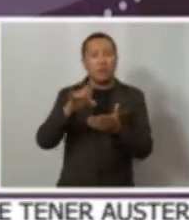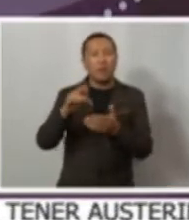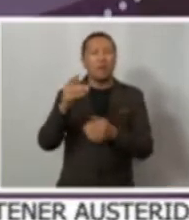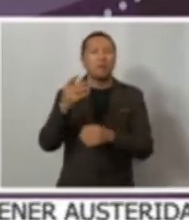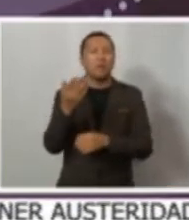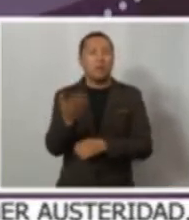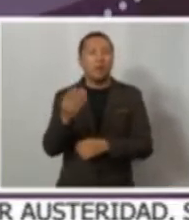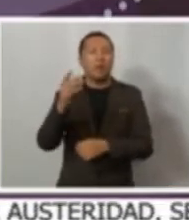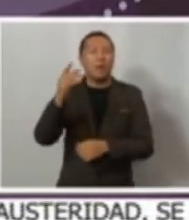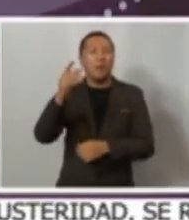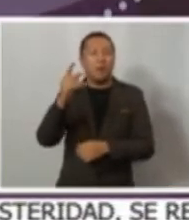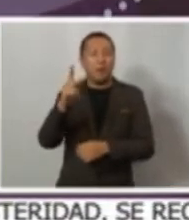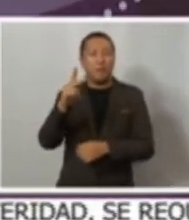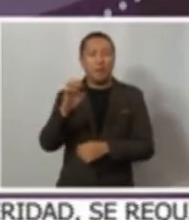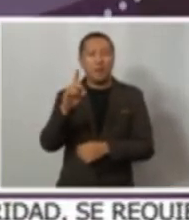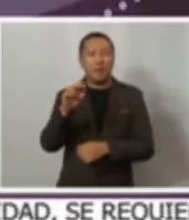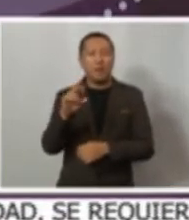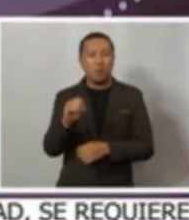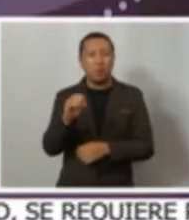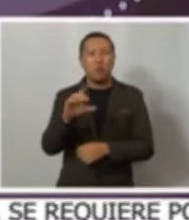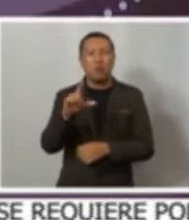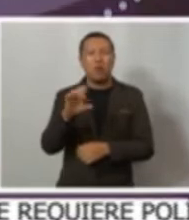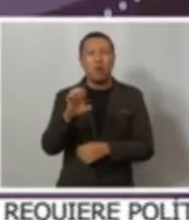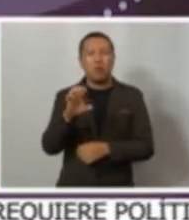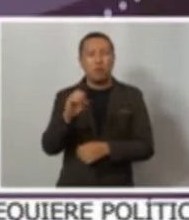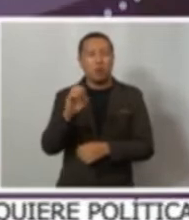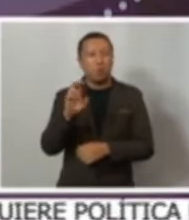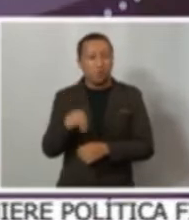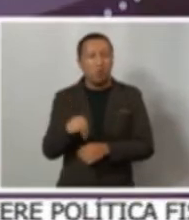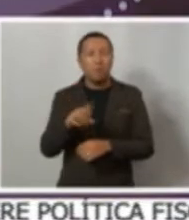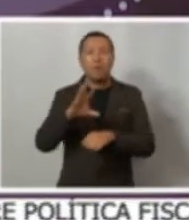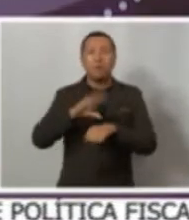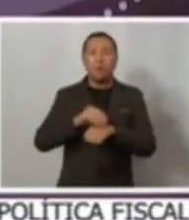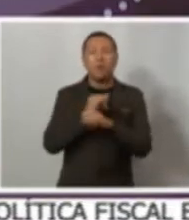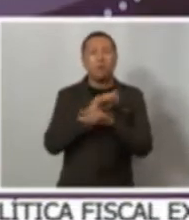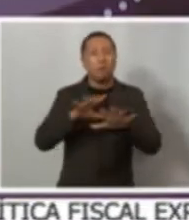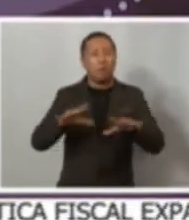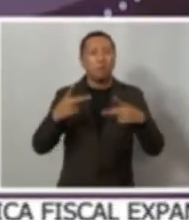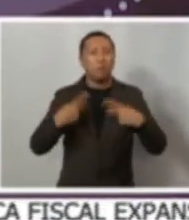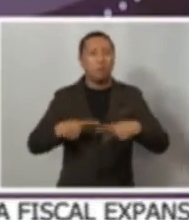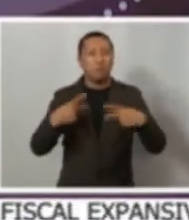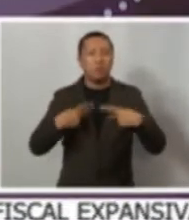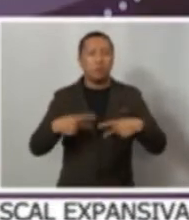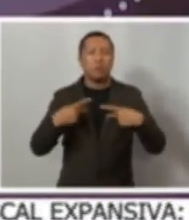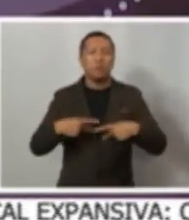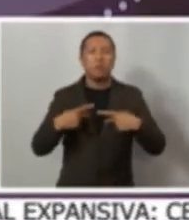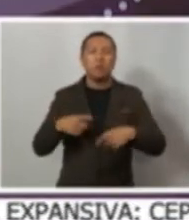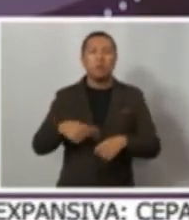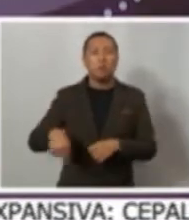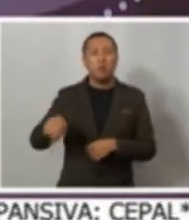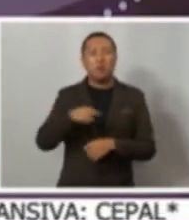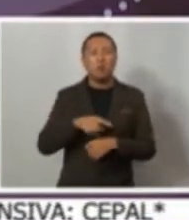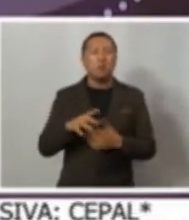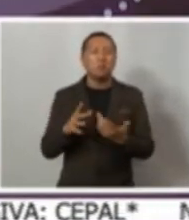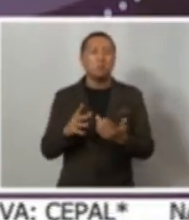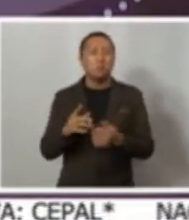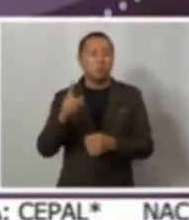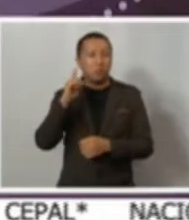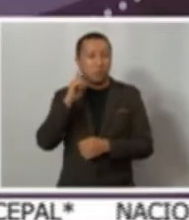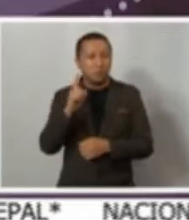este reconocimiento que se hace al trabajo y que permite llegar a las personas con pues algún problema